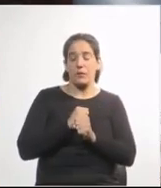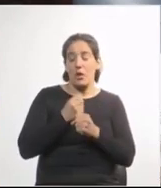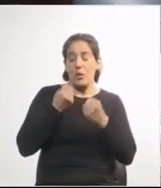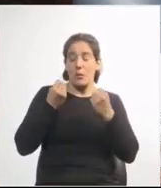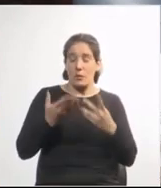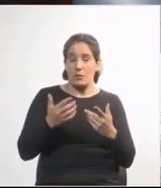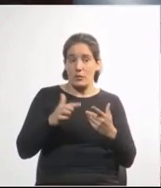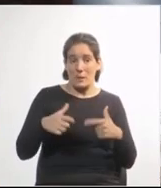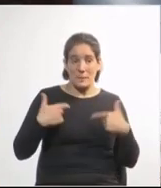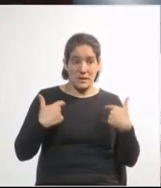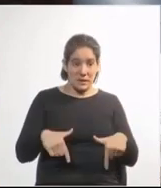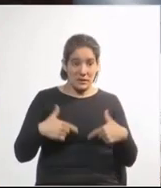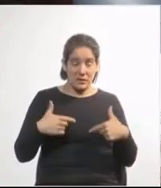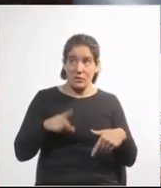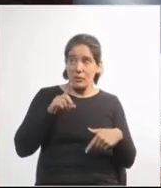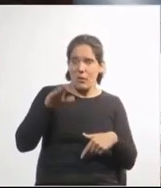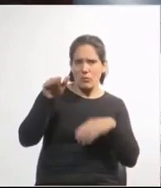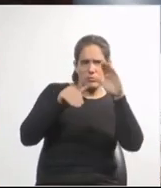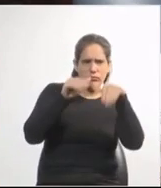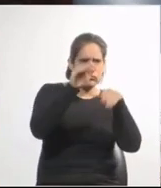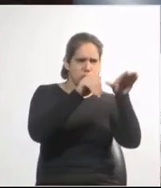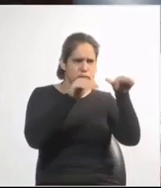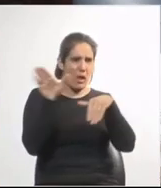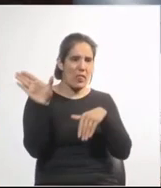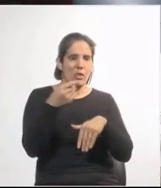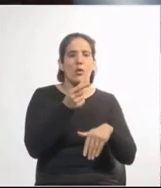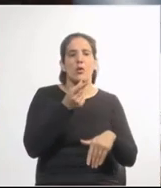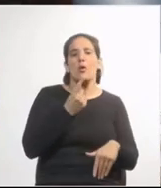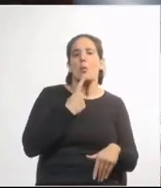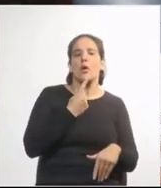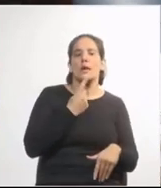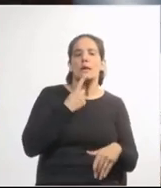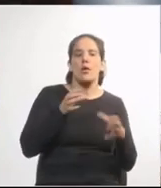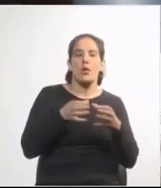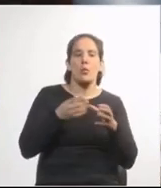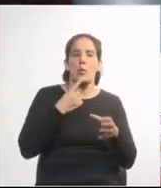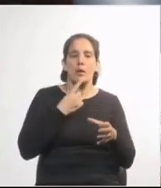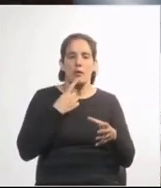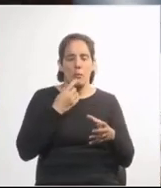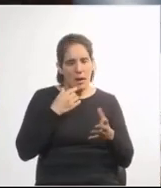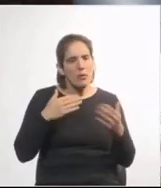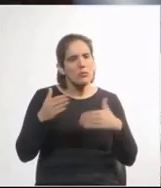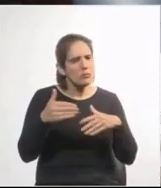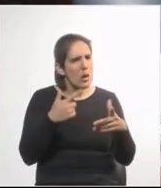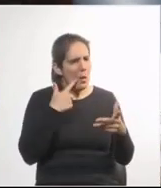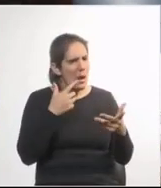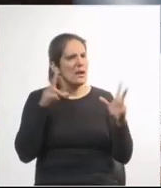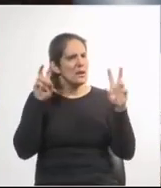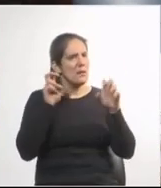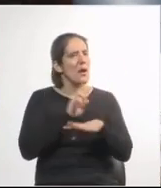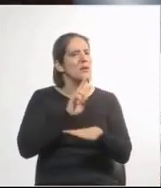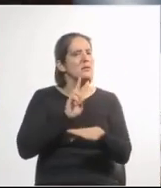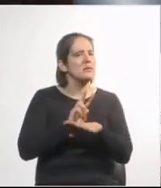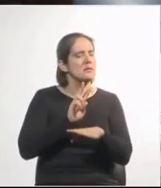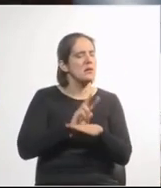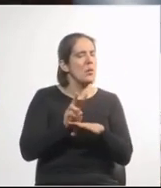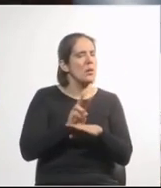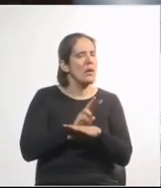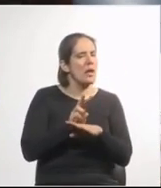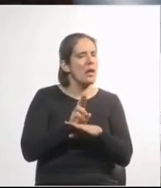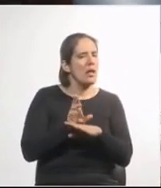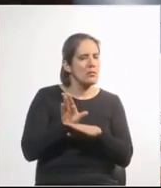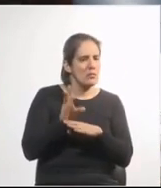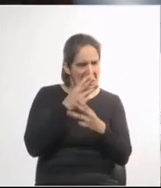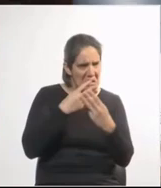esto, el ministro convocó a todos los partidos a un diálogo para elaborar una estrategia de seguridad integral y preventiva.